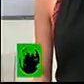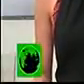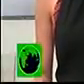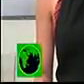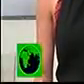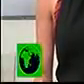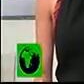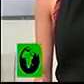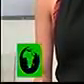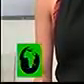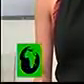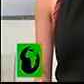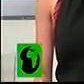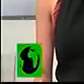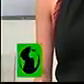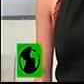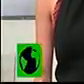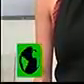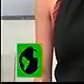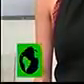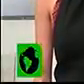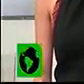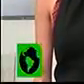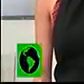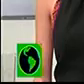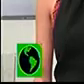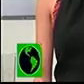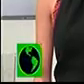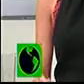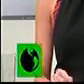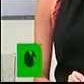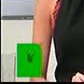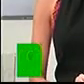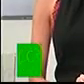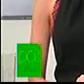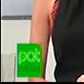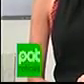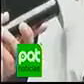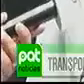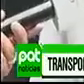Los transportistas protestan sobre las medidas restrictivas. Ellos piden poder trabajar con toda su capacidad.